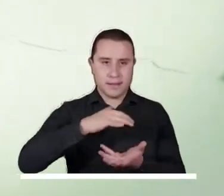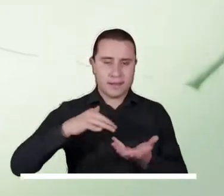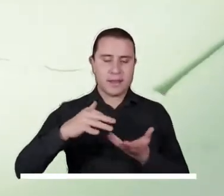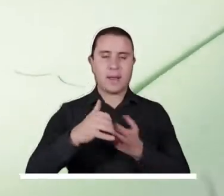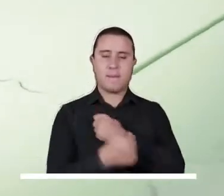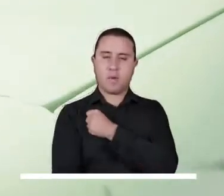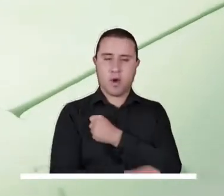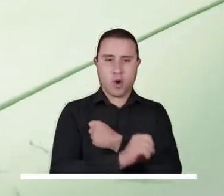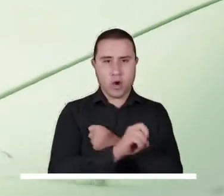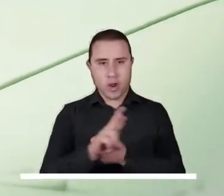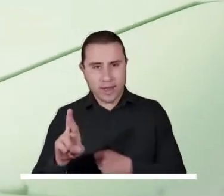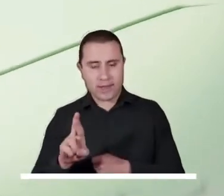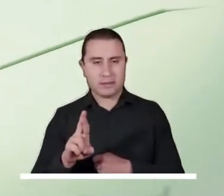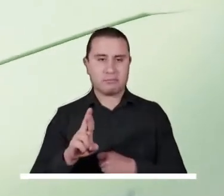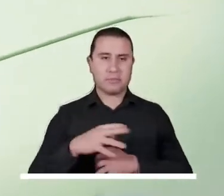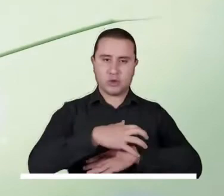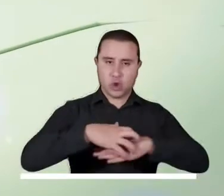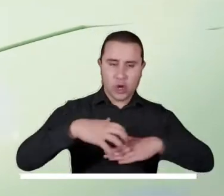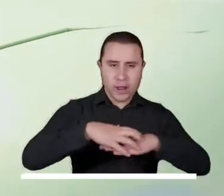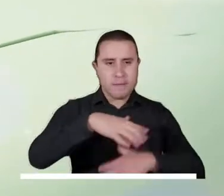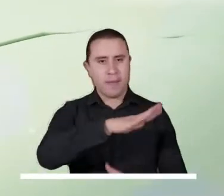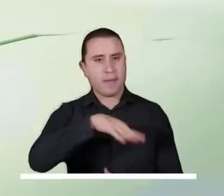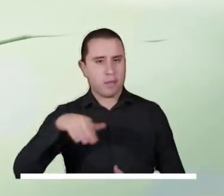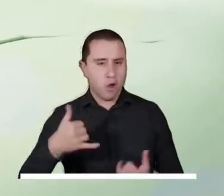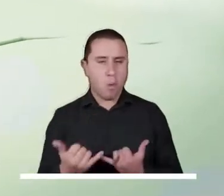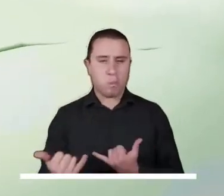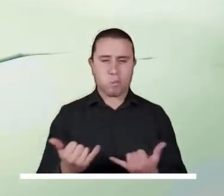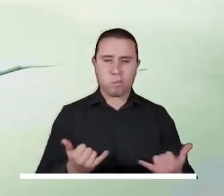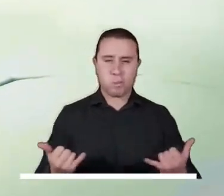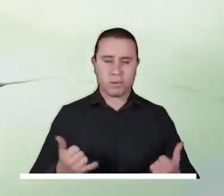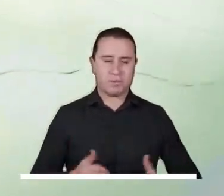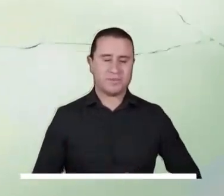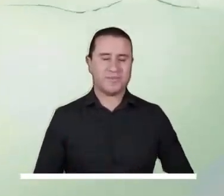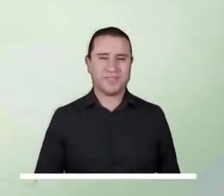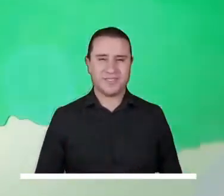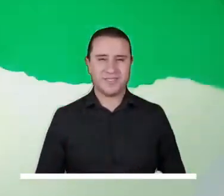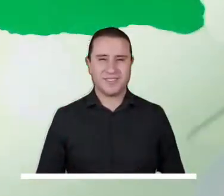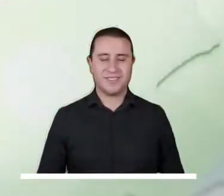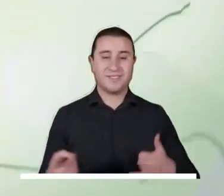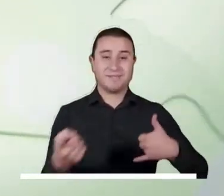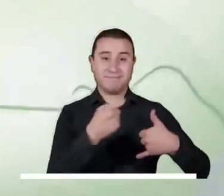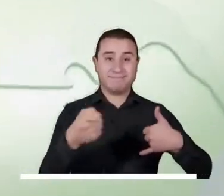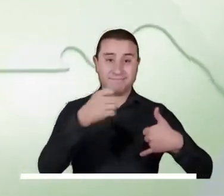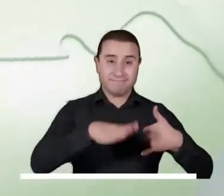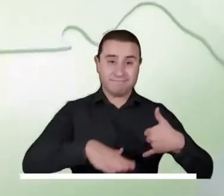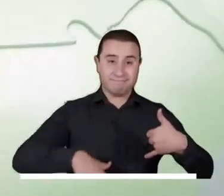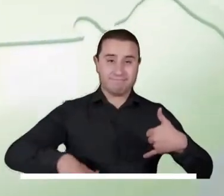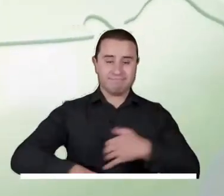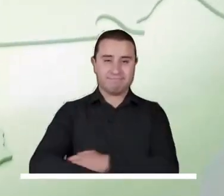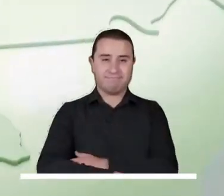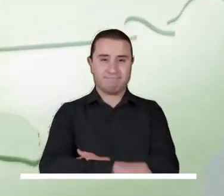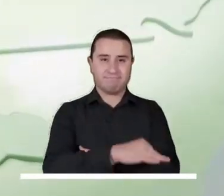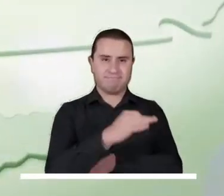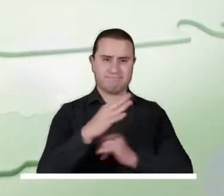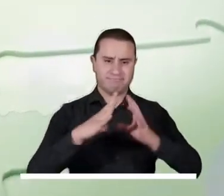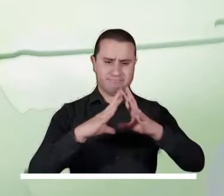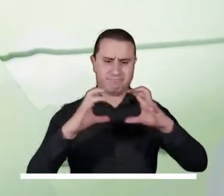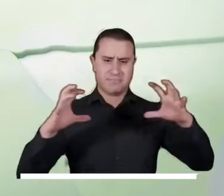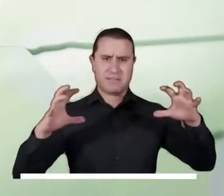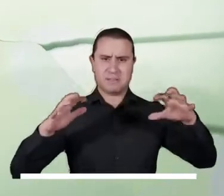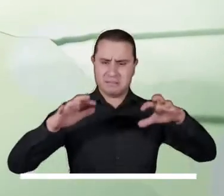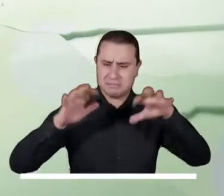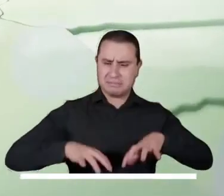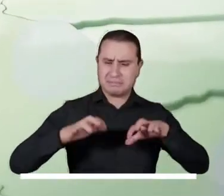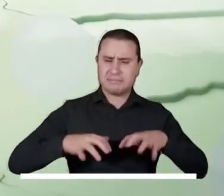Cafetero, Cundinamarca, Santander, Oriente de Boyacá y en amplios sectores de Antioquia y Tolima. El cielo encapotado dominaría la mañana